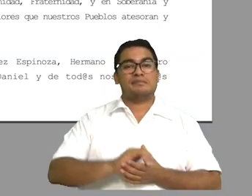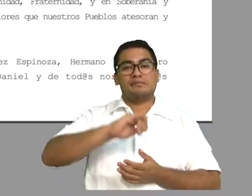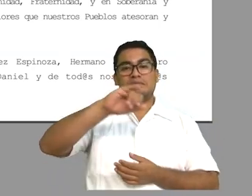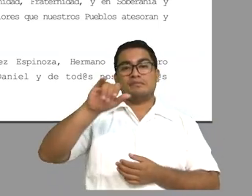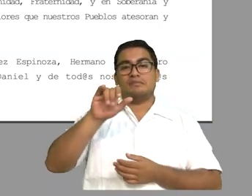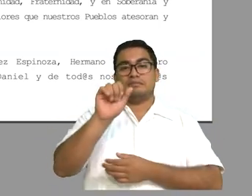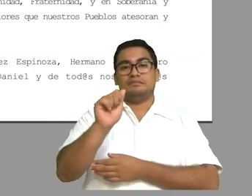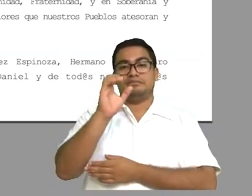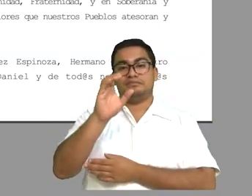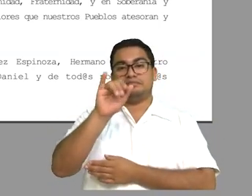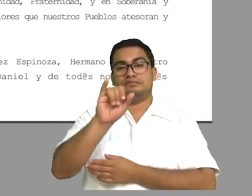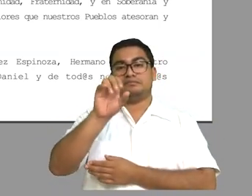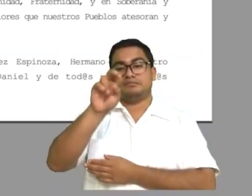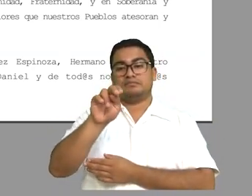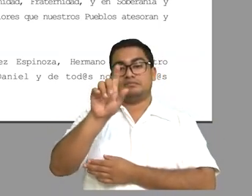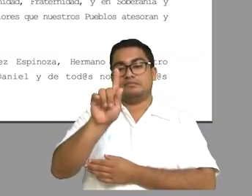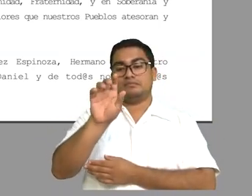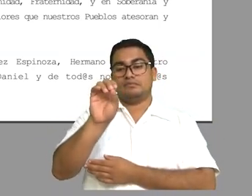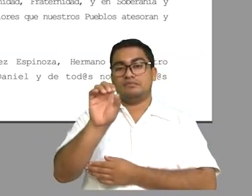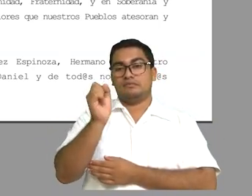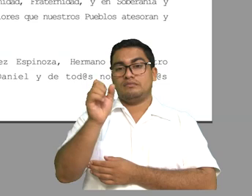Jacinto Suárez Espinosa,